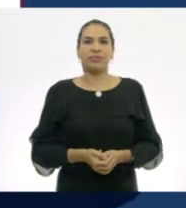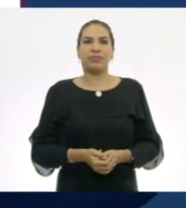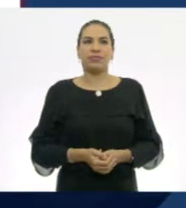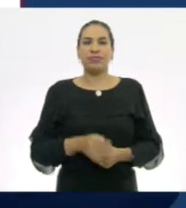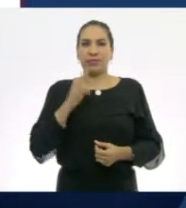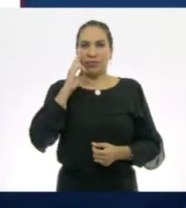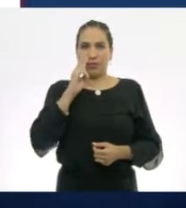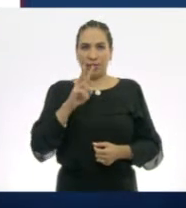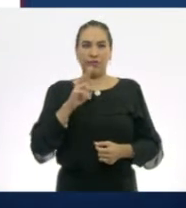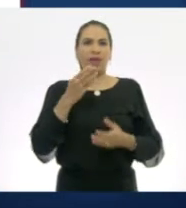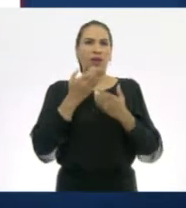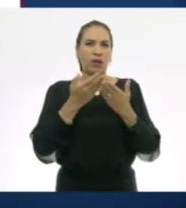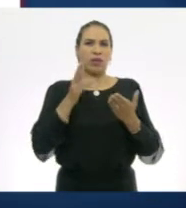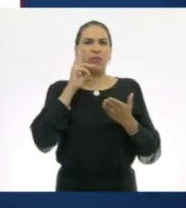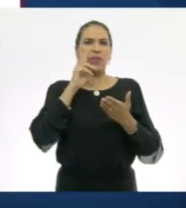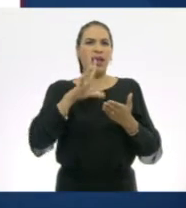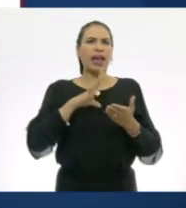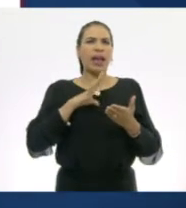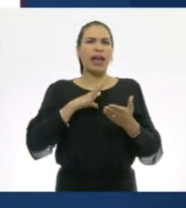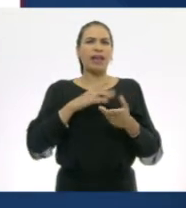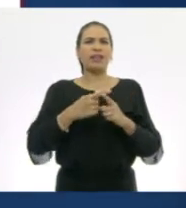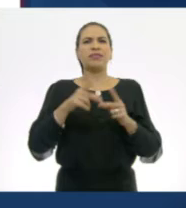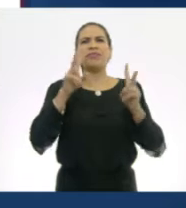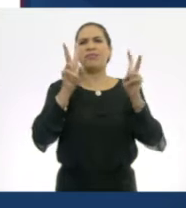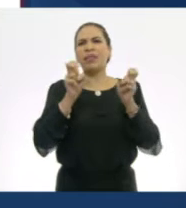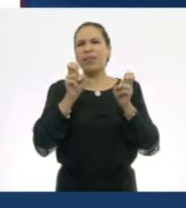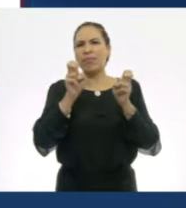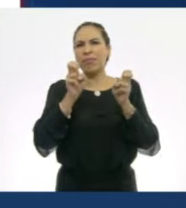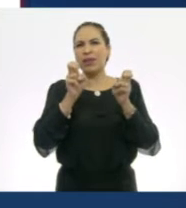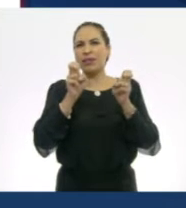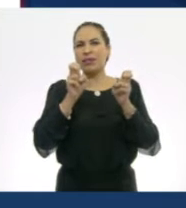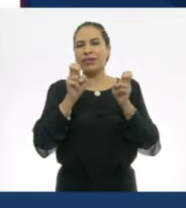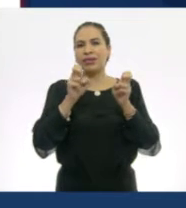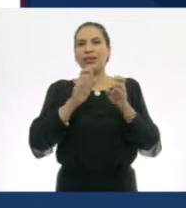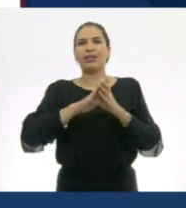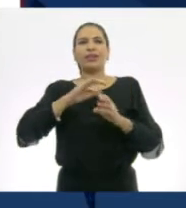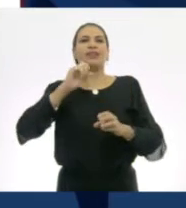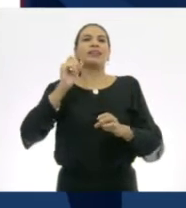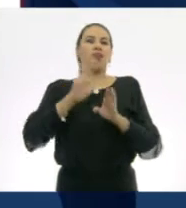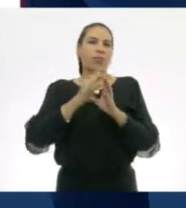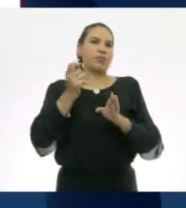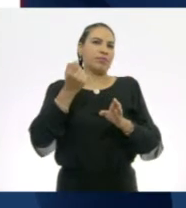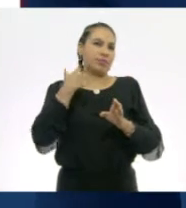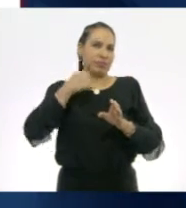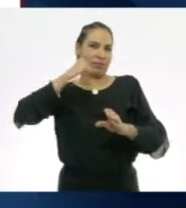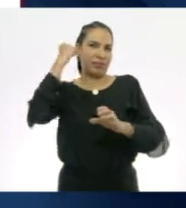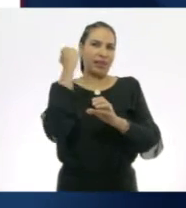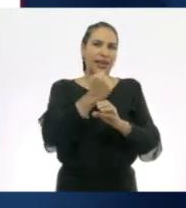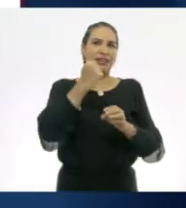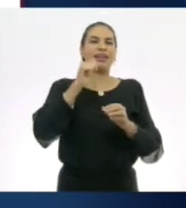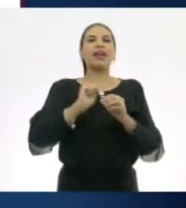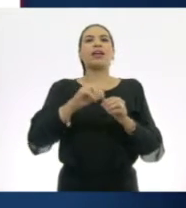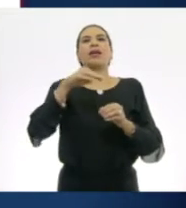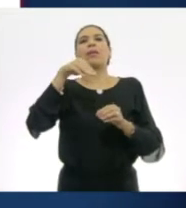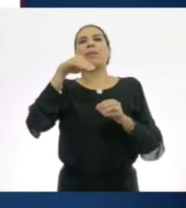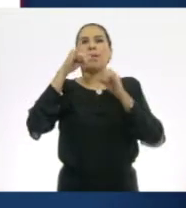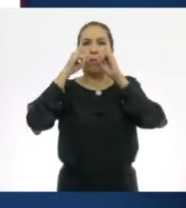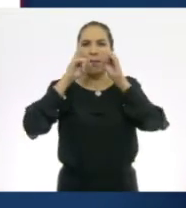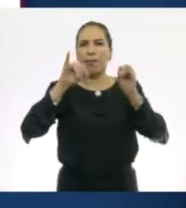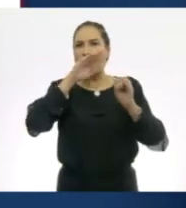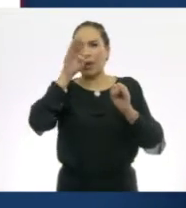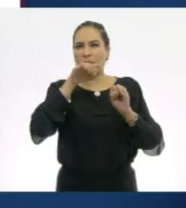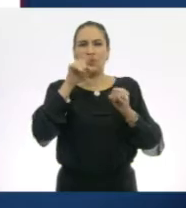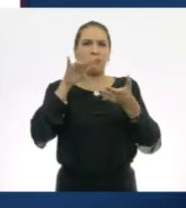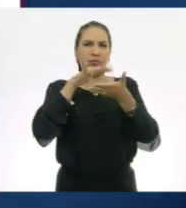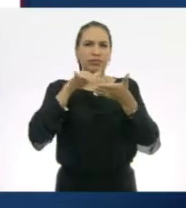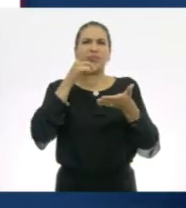Aquí está, ustedes encontrarán el tema A la caza del mamut, que vamos a comenzar a leer. Y